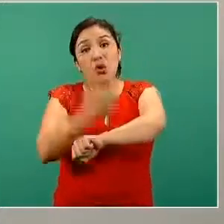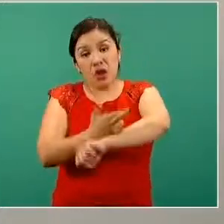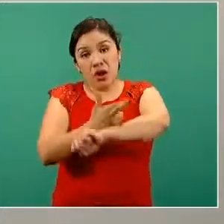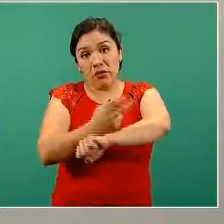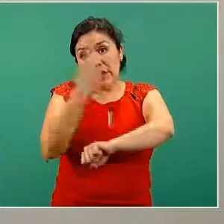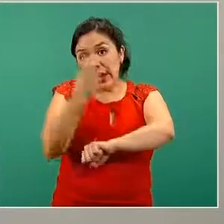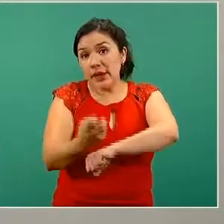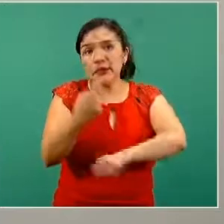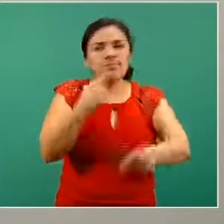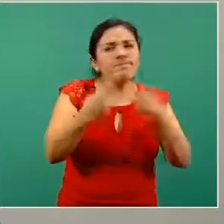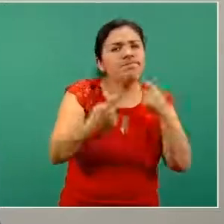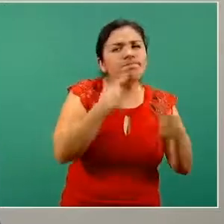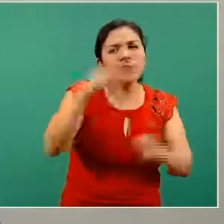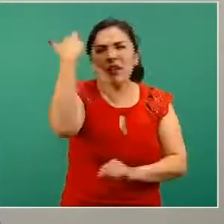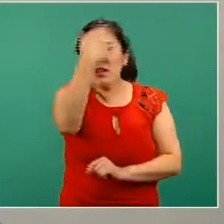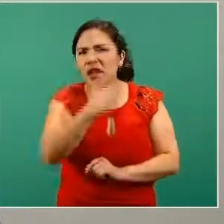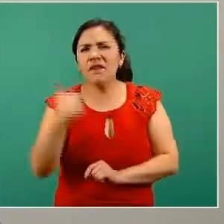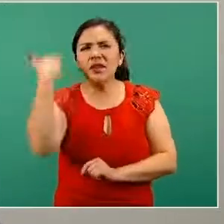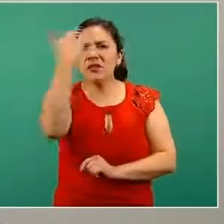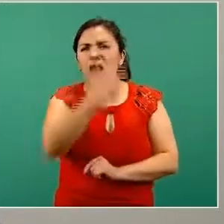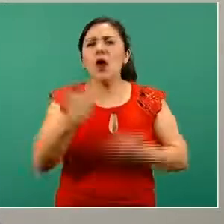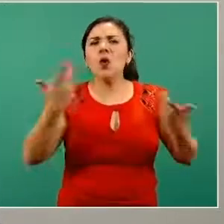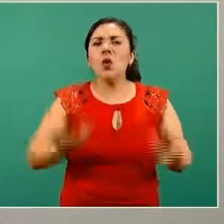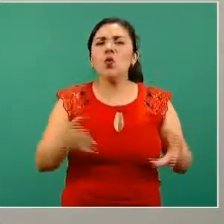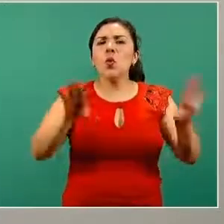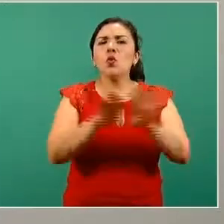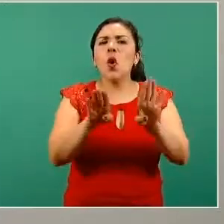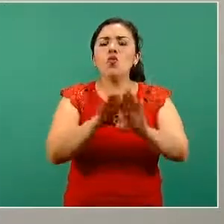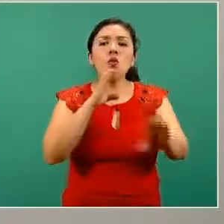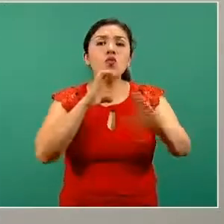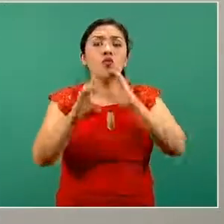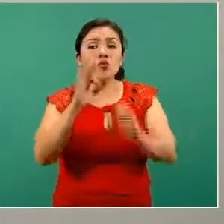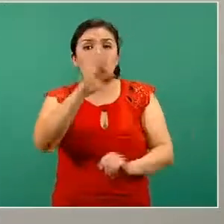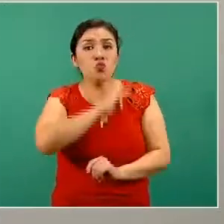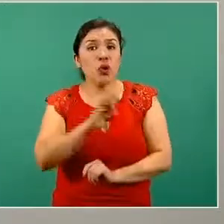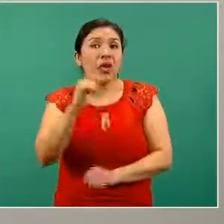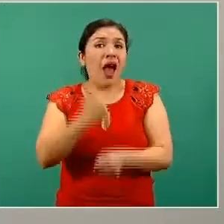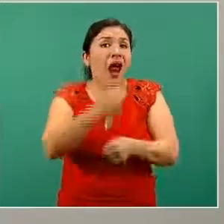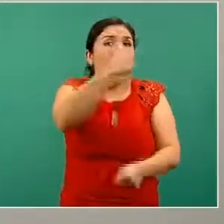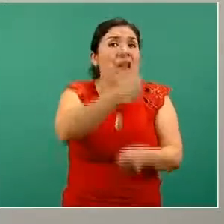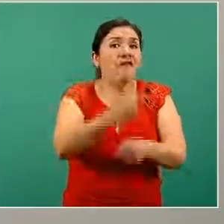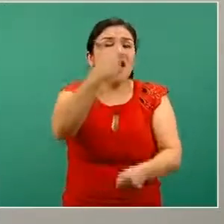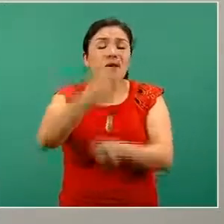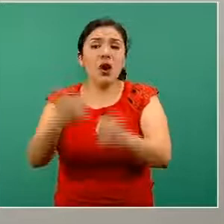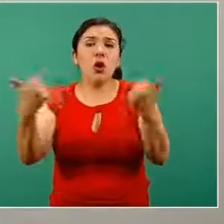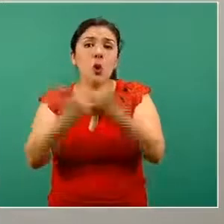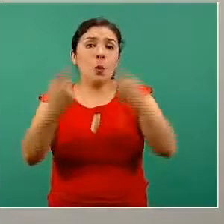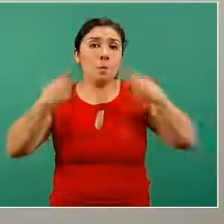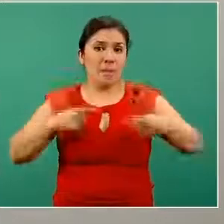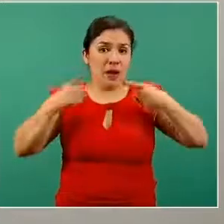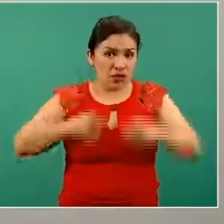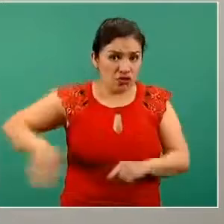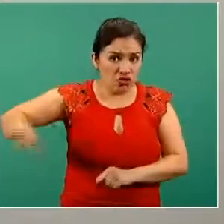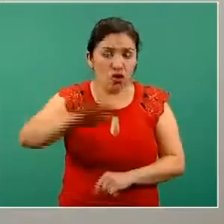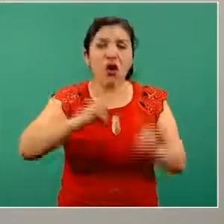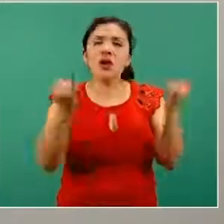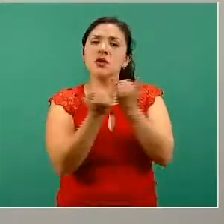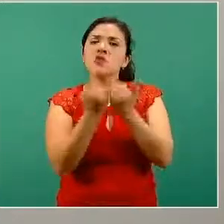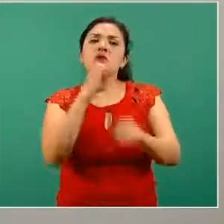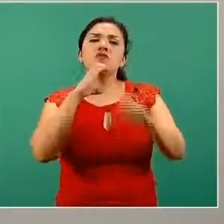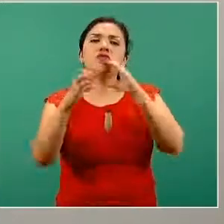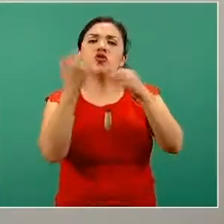para revisar los productos de comunicación de riesgos a la población y también de comunicación social,